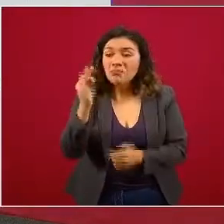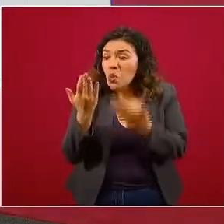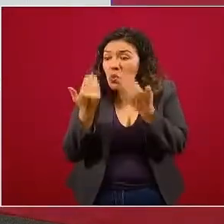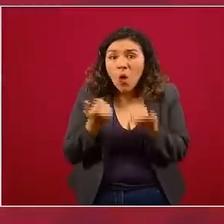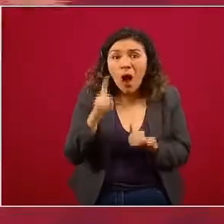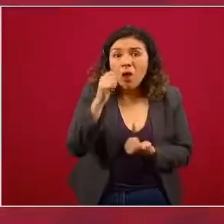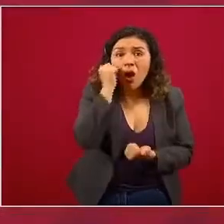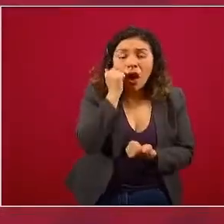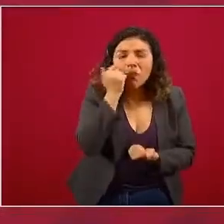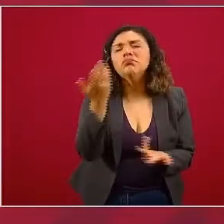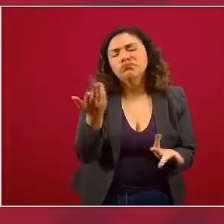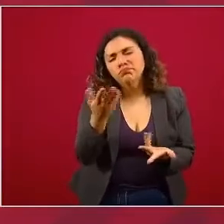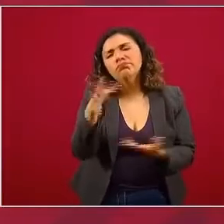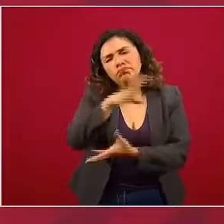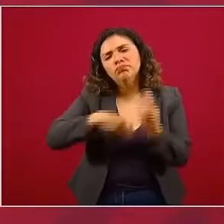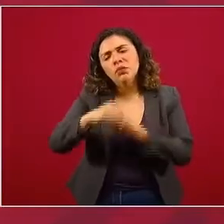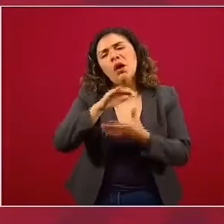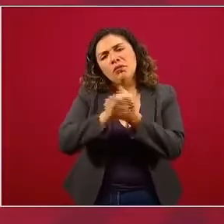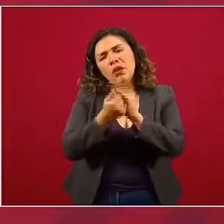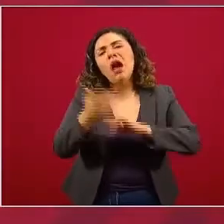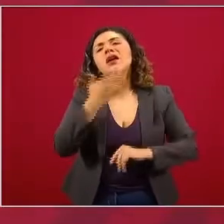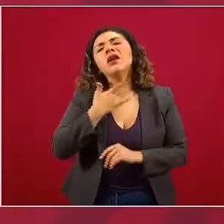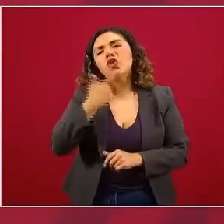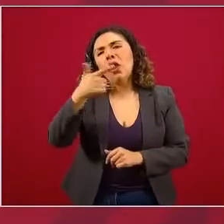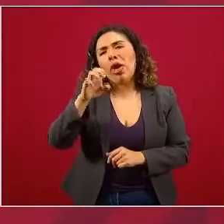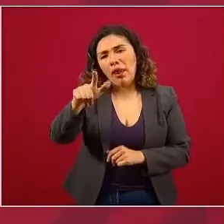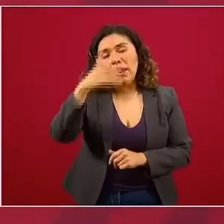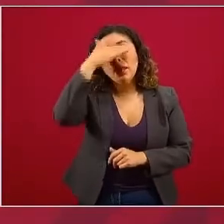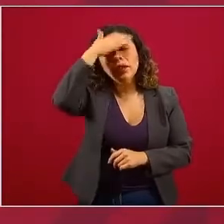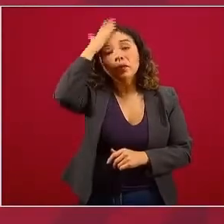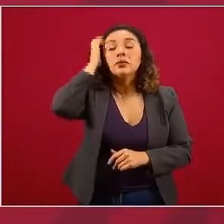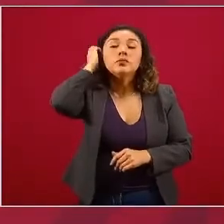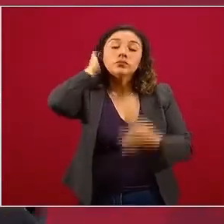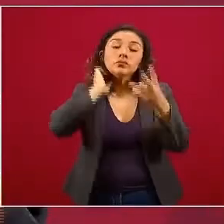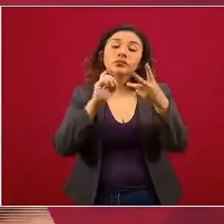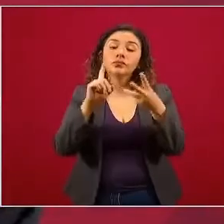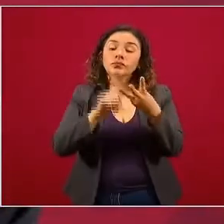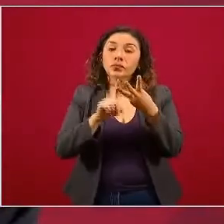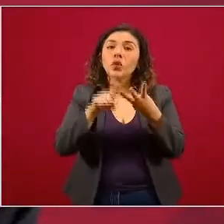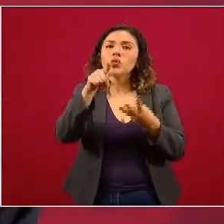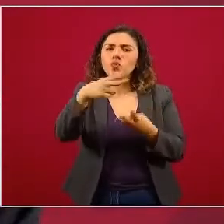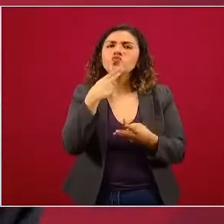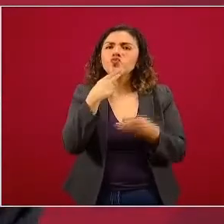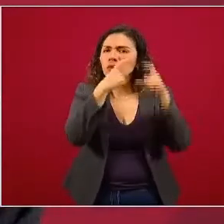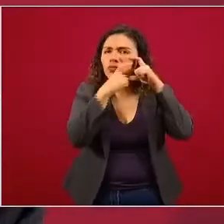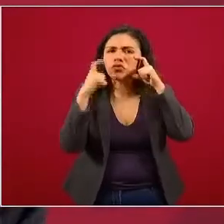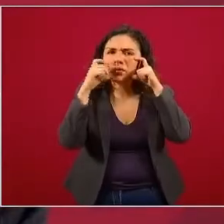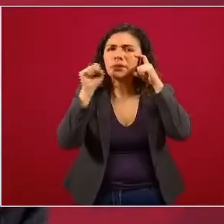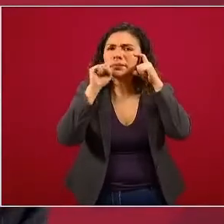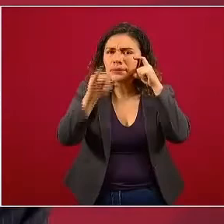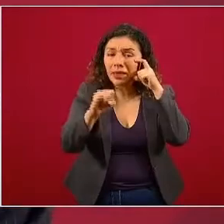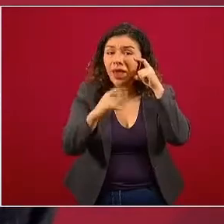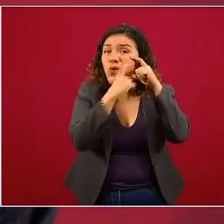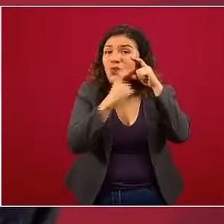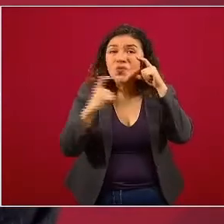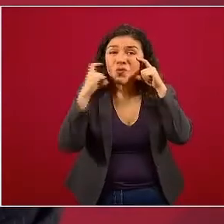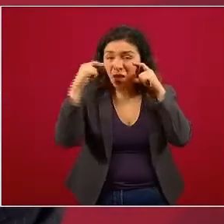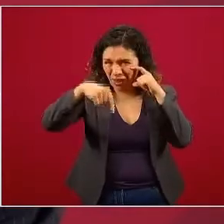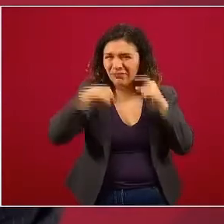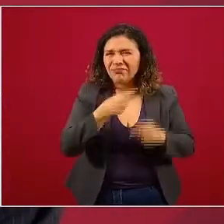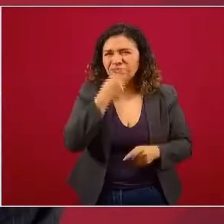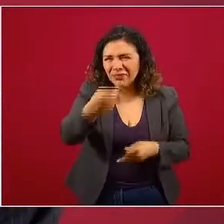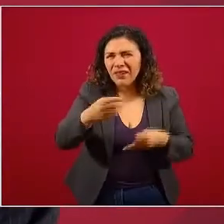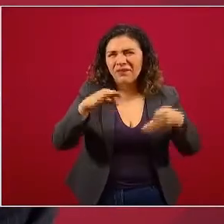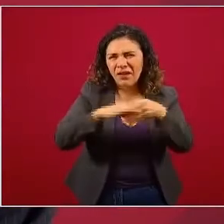hay agua y jabón, puede utilizar alcohol gel. Tercero, puede usar su cubrebocas. Y el cubrebocas, como hemos